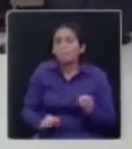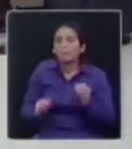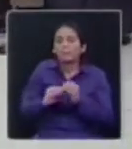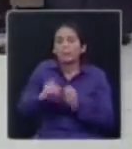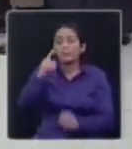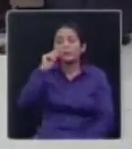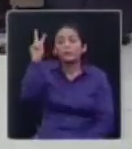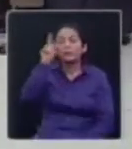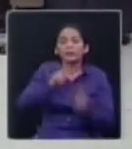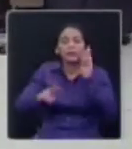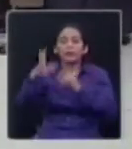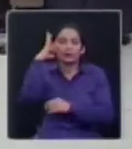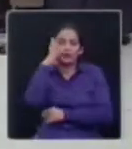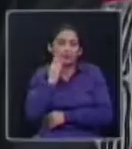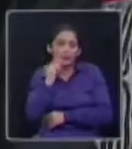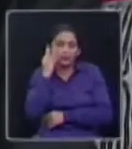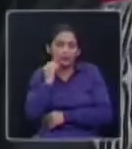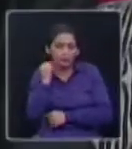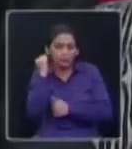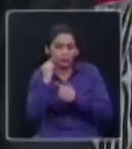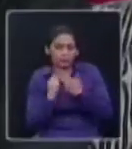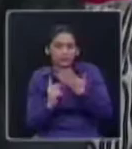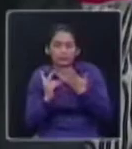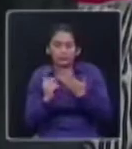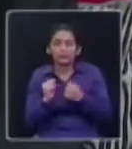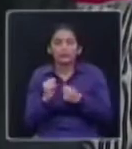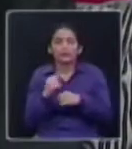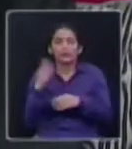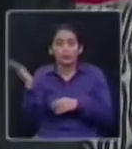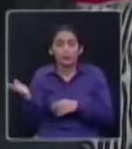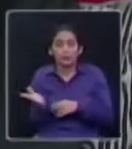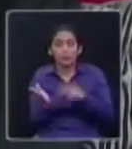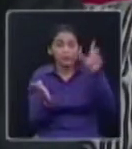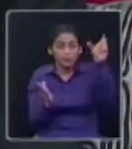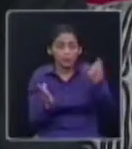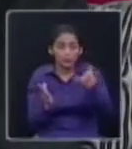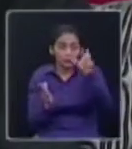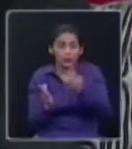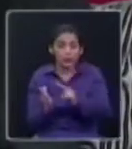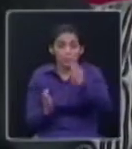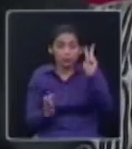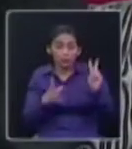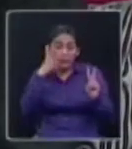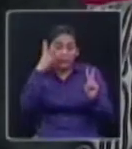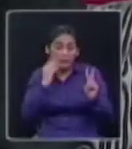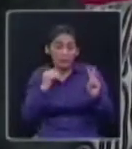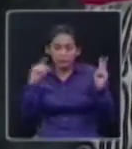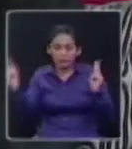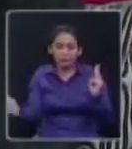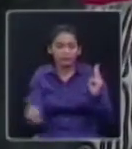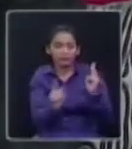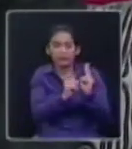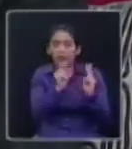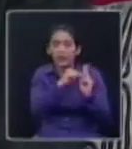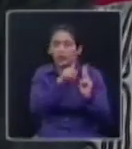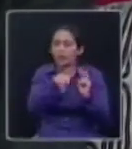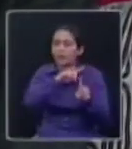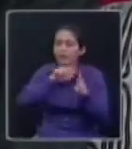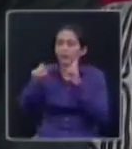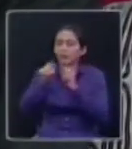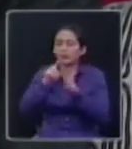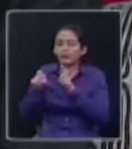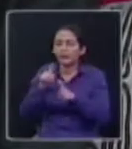exitosa dirigiendo proyectos, tienes que pasar una entrevista con dos expertos okay. y tienes que redactar un informe de proyecto de uno de